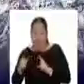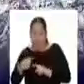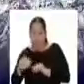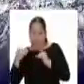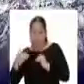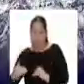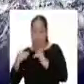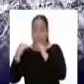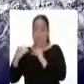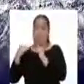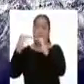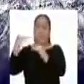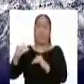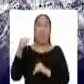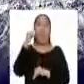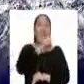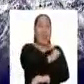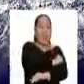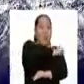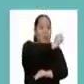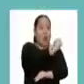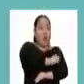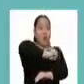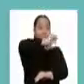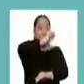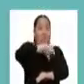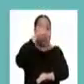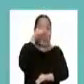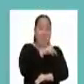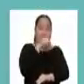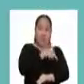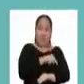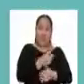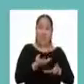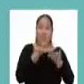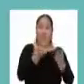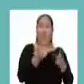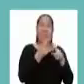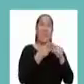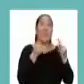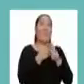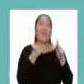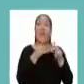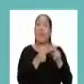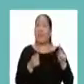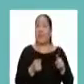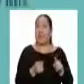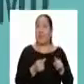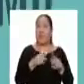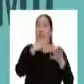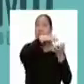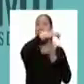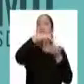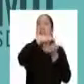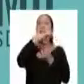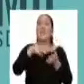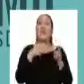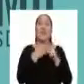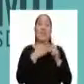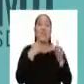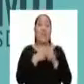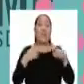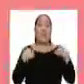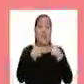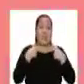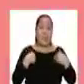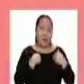de los Andes ha permitido la diversidad de climas y el surgimiento de toda clase de especies en sus más de 5.000 metros de